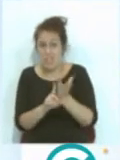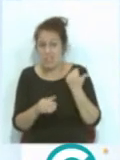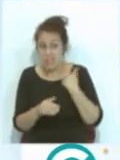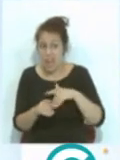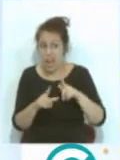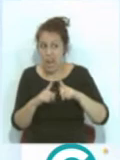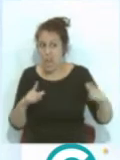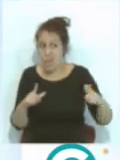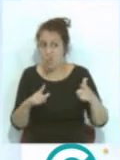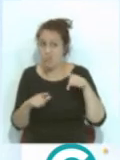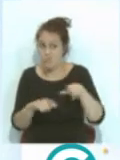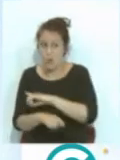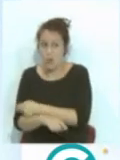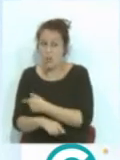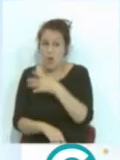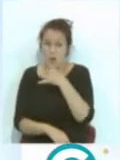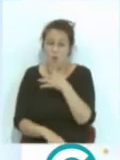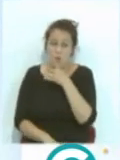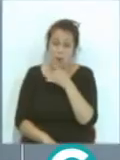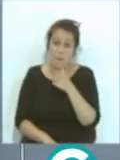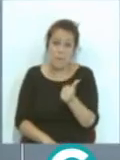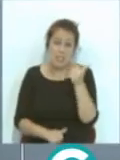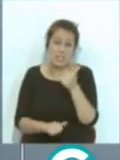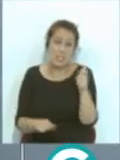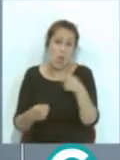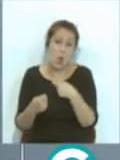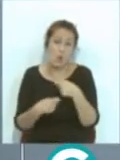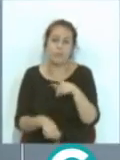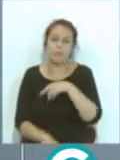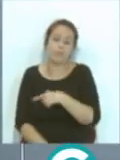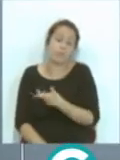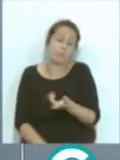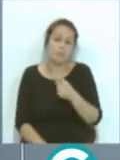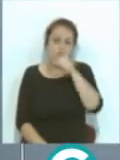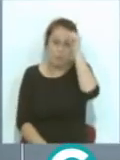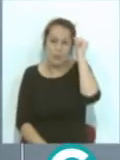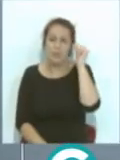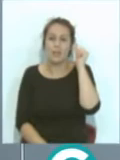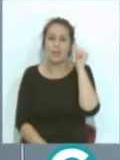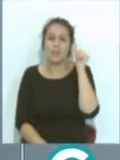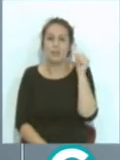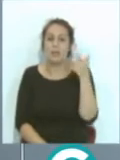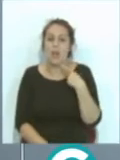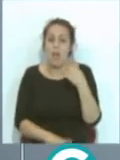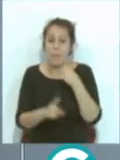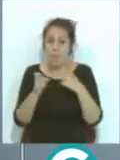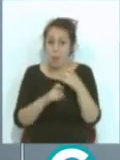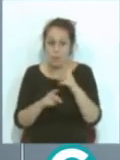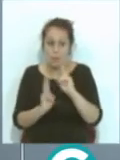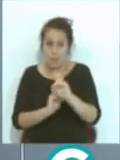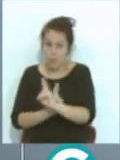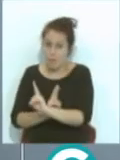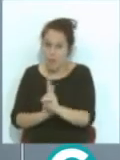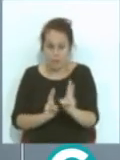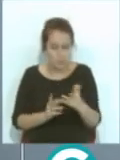bastante de lo que es el deporte y más un negocio. Bueno, un Álvaro Cervera que no eludió ninguna pregunta, todo lo